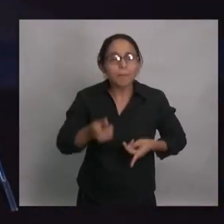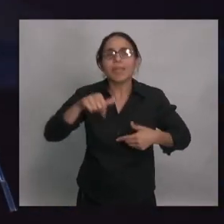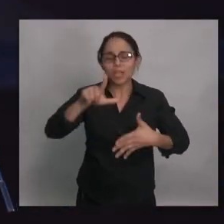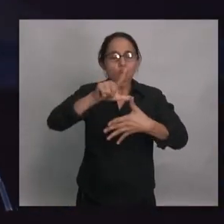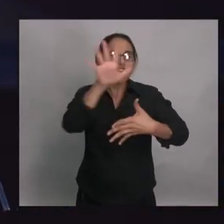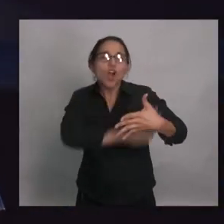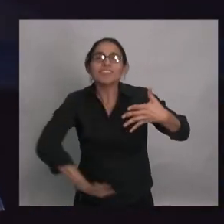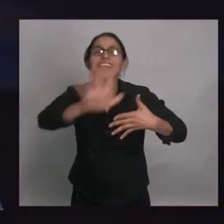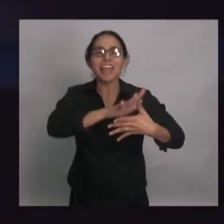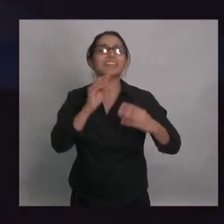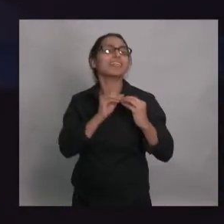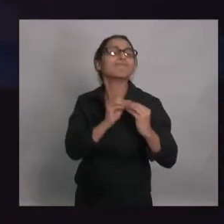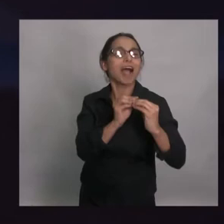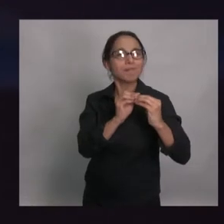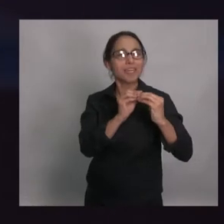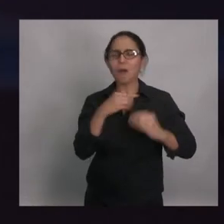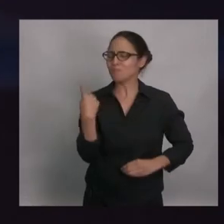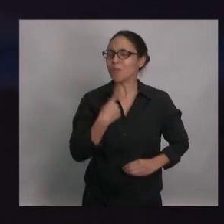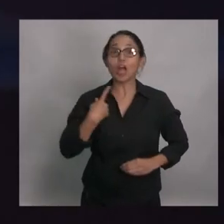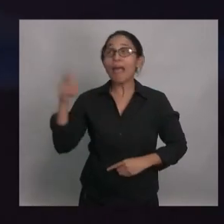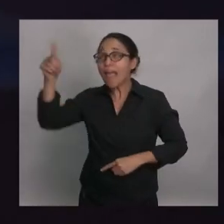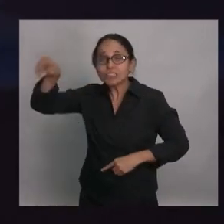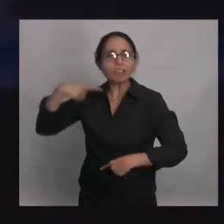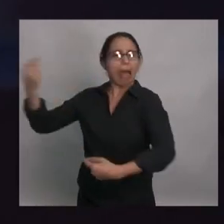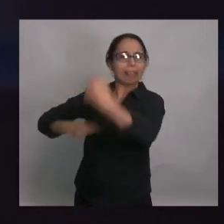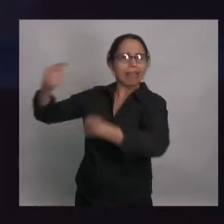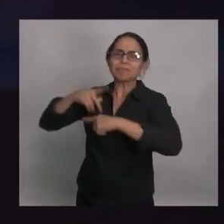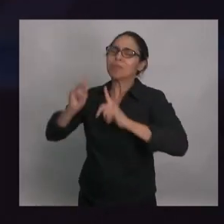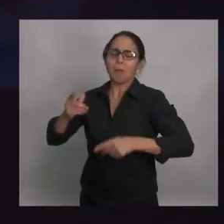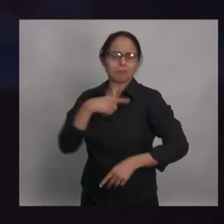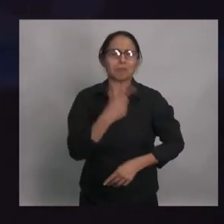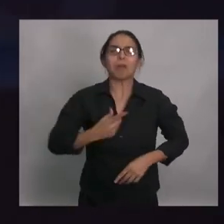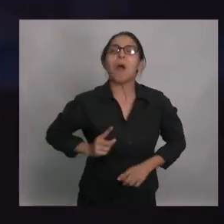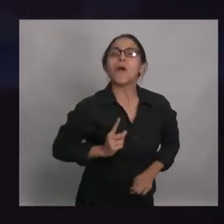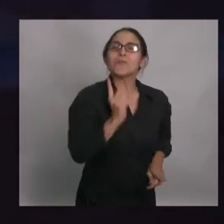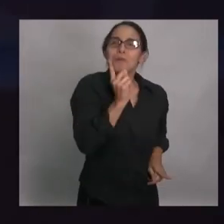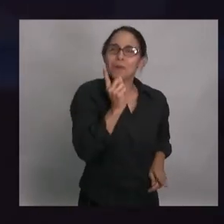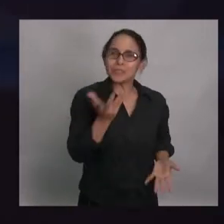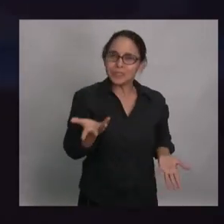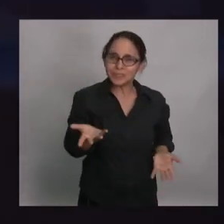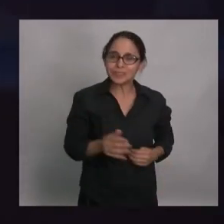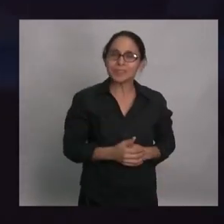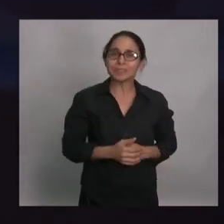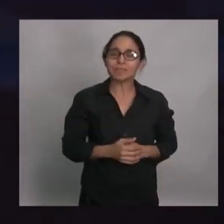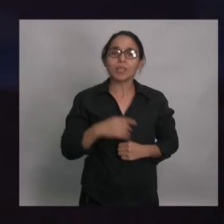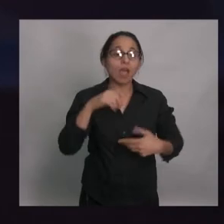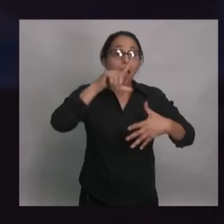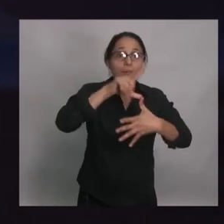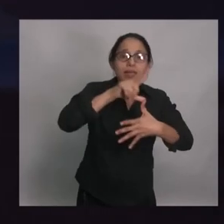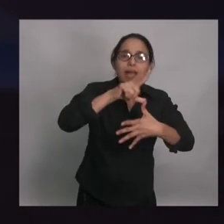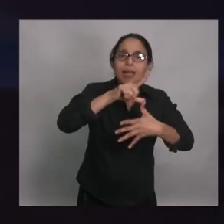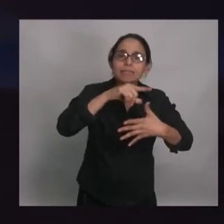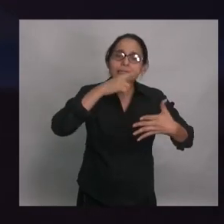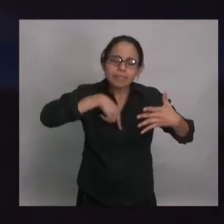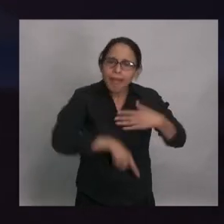continente sí que orgullo para nosotros aprendimos de américa latina- que la dignidad